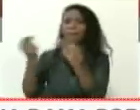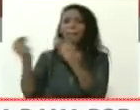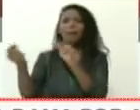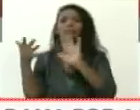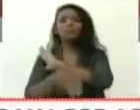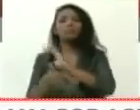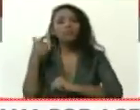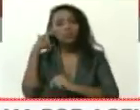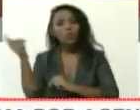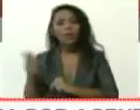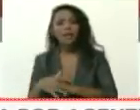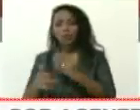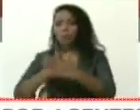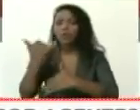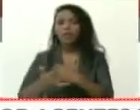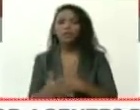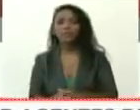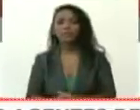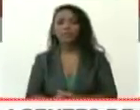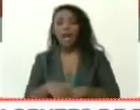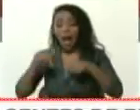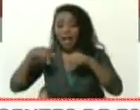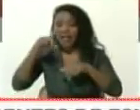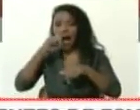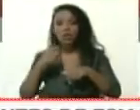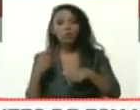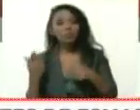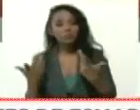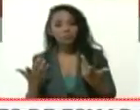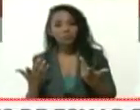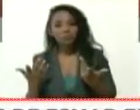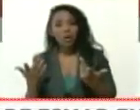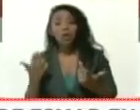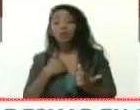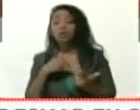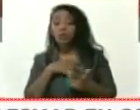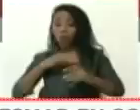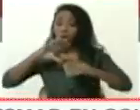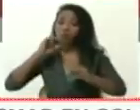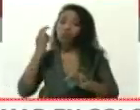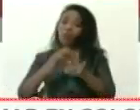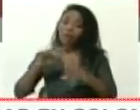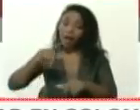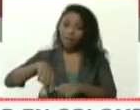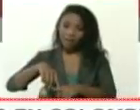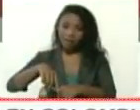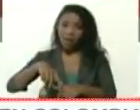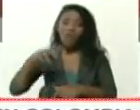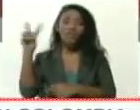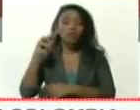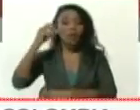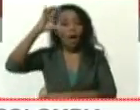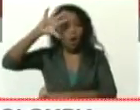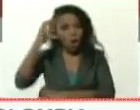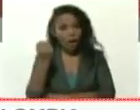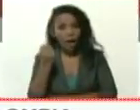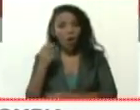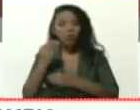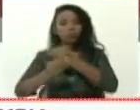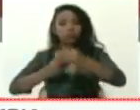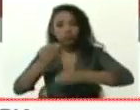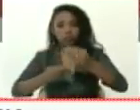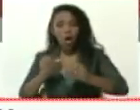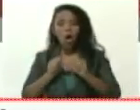por esos proyectos. Y este año, bueno, hemos logrado desde Venezuela contener la doctrina Monroe, contener